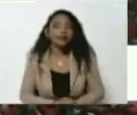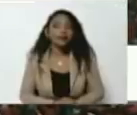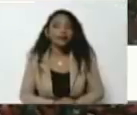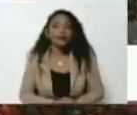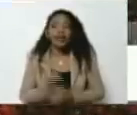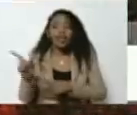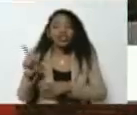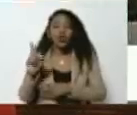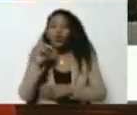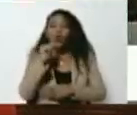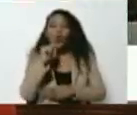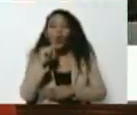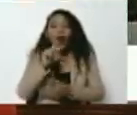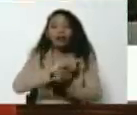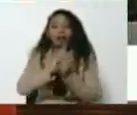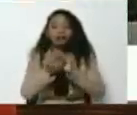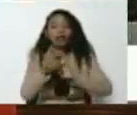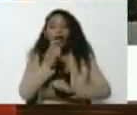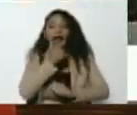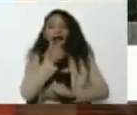Eso no tiene traducción al inglés.